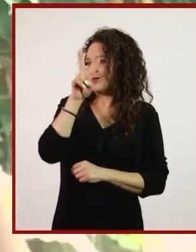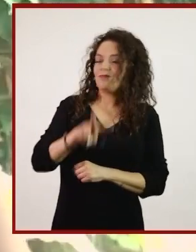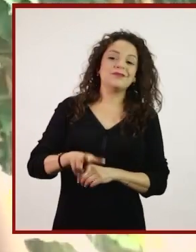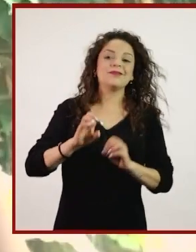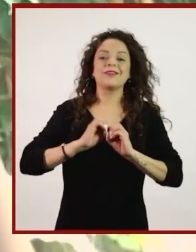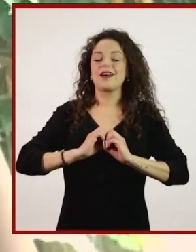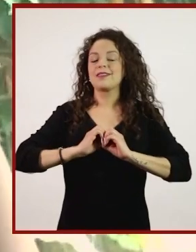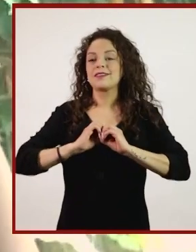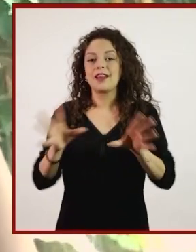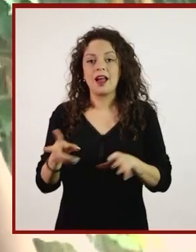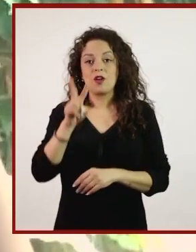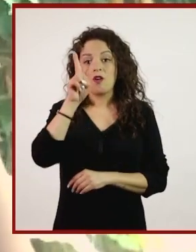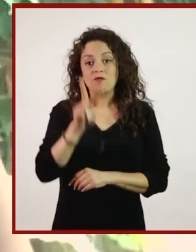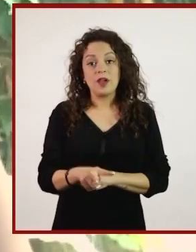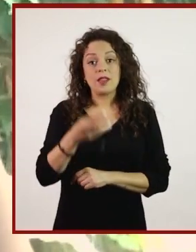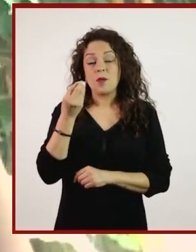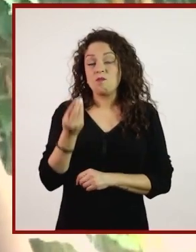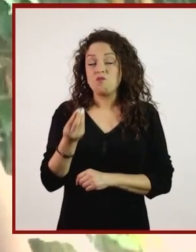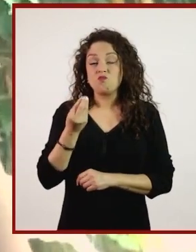Sí, para mí